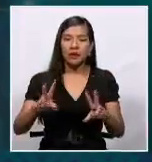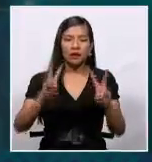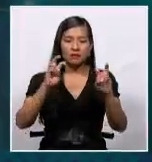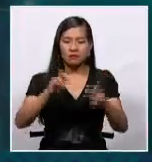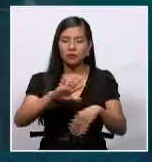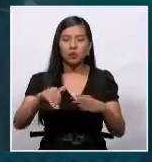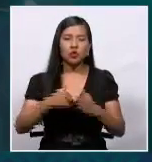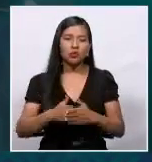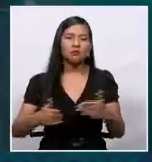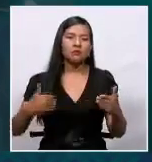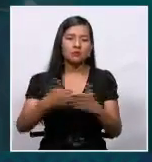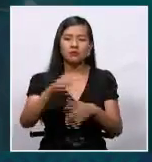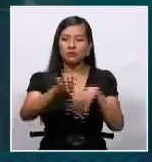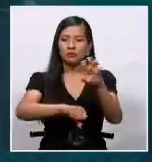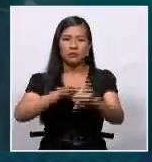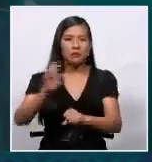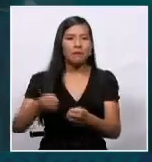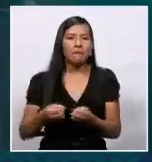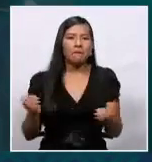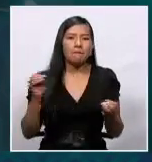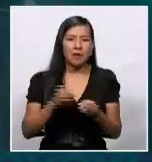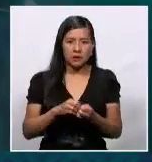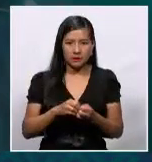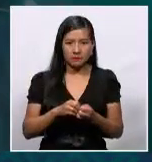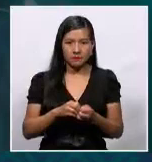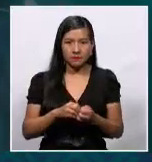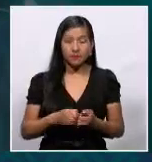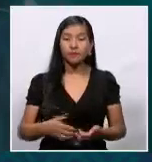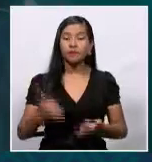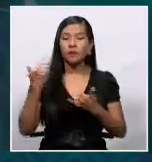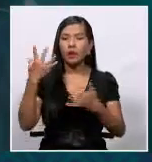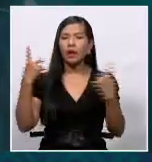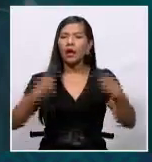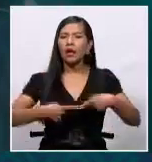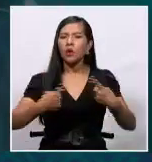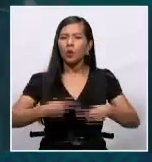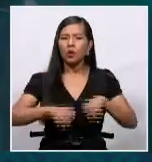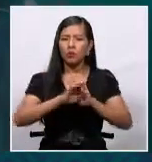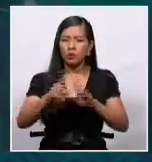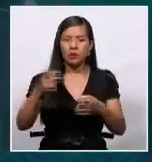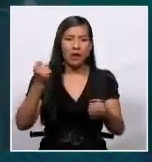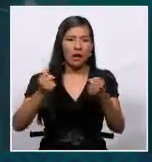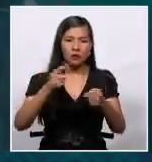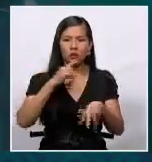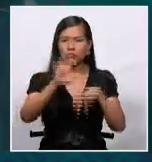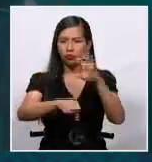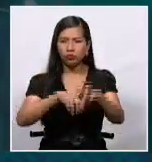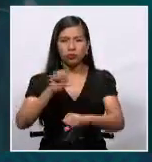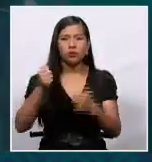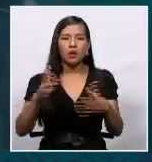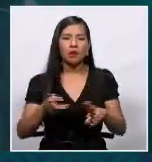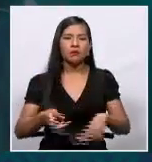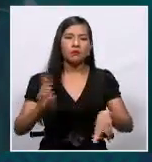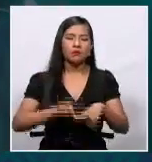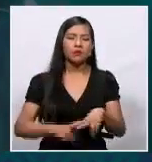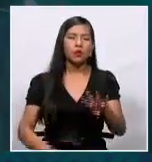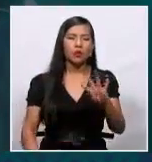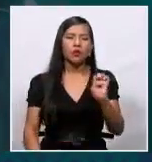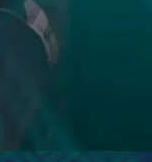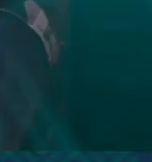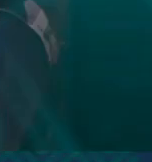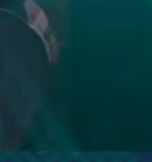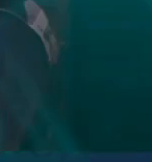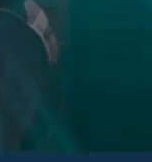Diversos comisos se han incrementado en el país a través de la Aduana Nacional, como son los comisos de vehículos, el cual ha crecido en 448